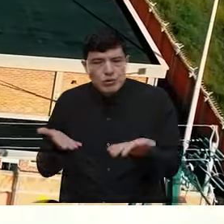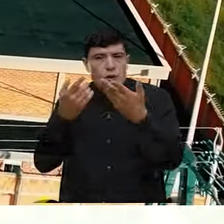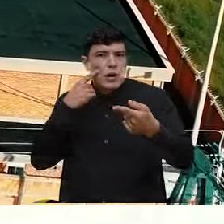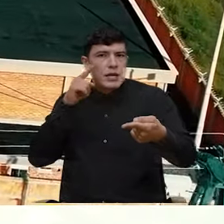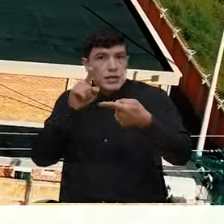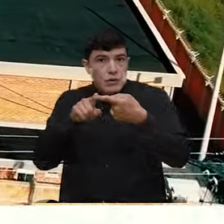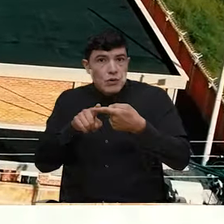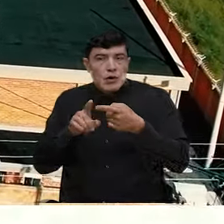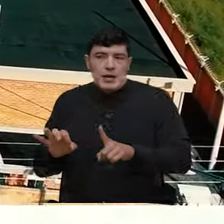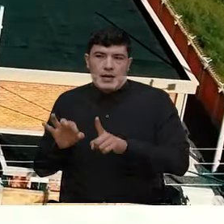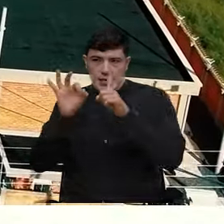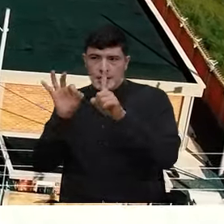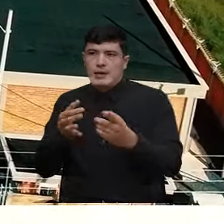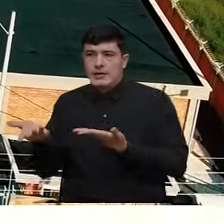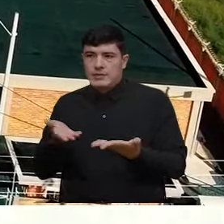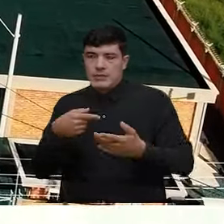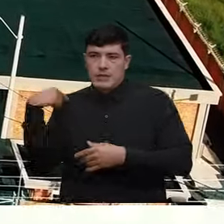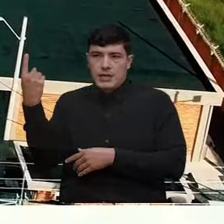de nuestros clientes y usuarios.